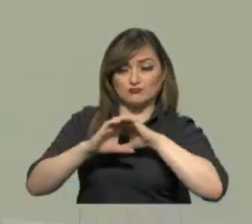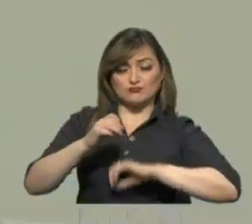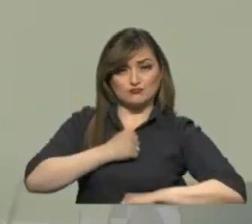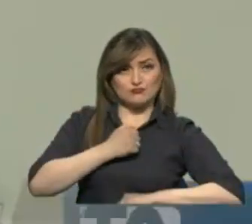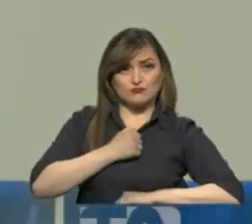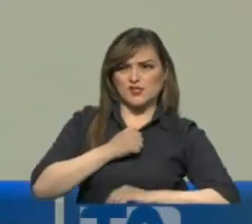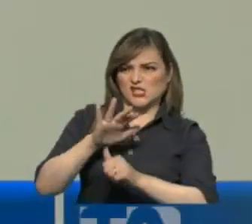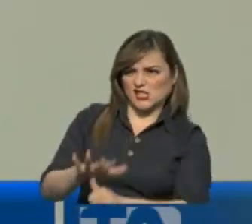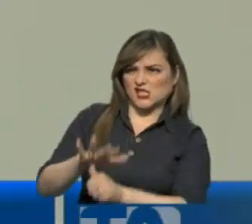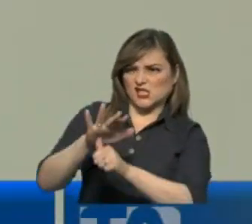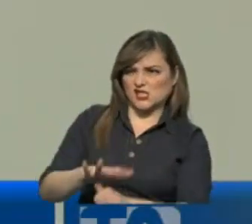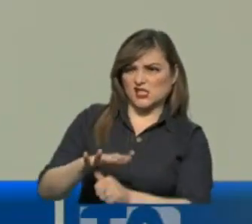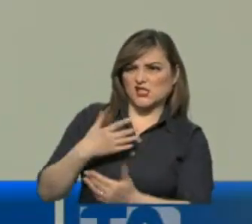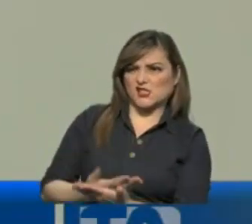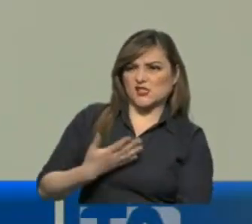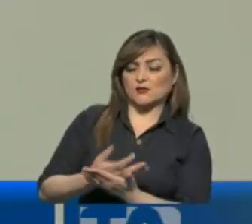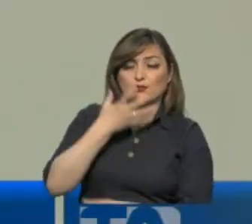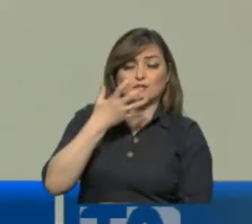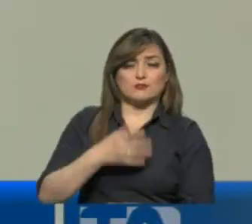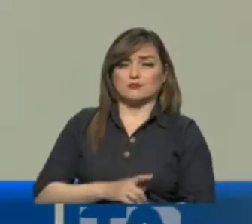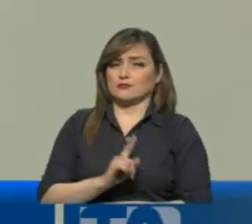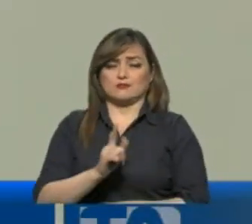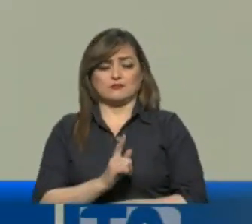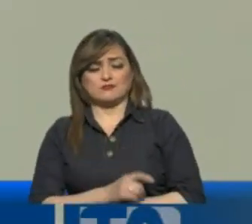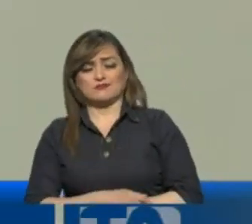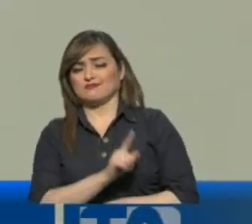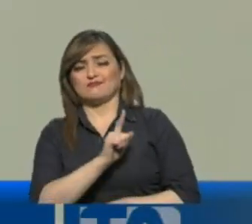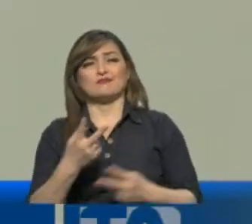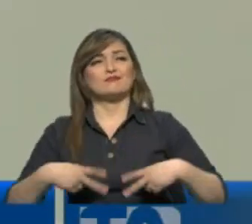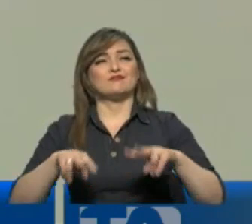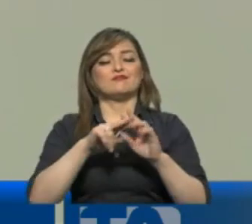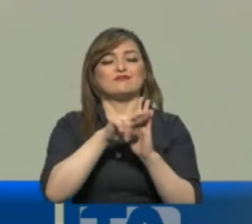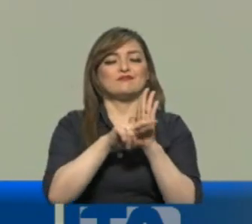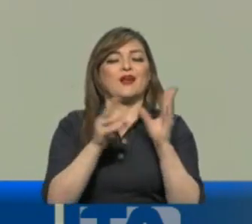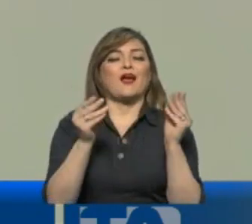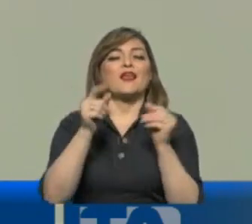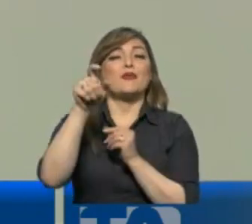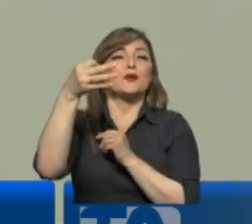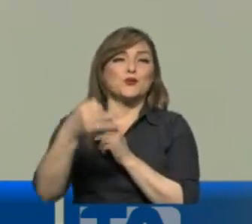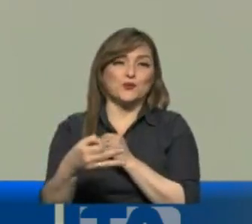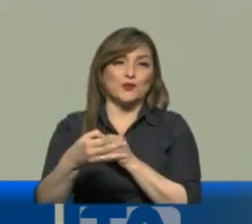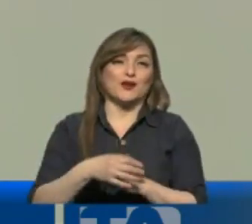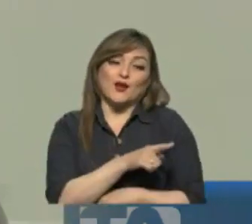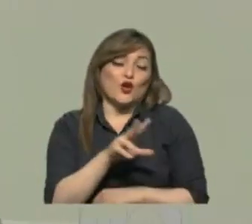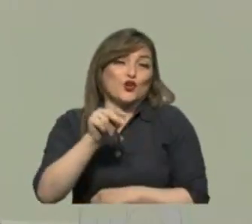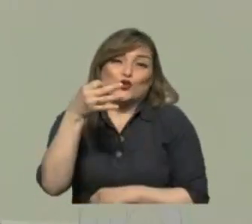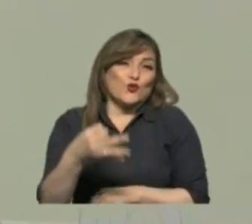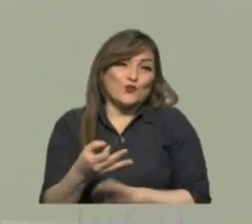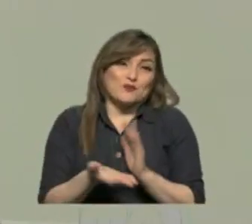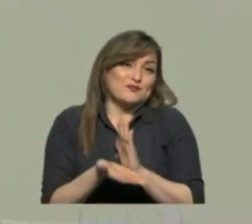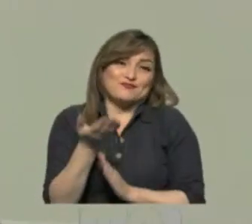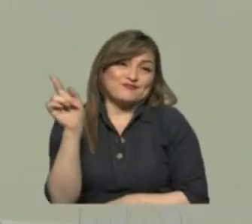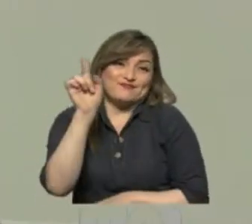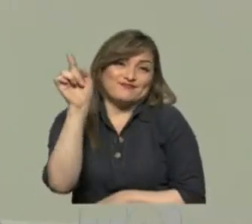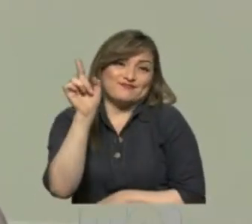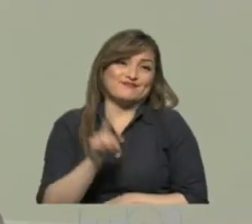respecta a la actualización de la tarifa, se la hará en tanto y en cuanto cumplan con los parámetros de calidad de servicio. Si no los cumplen, no se